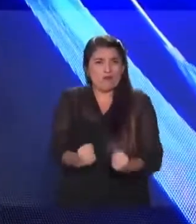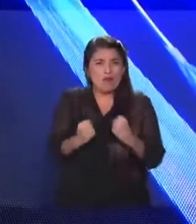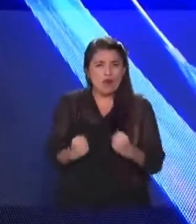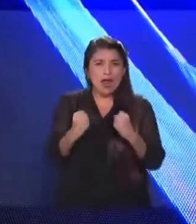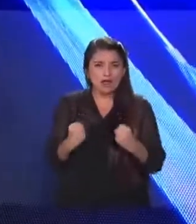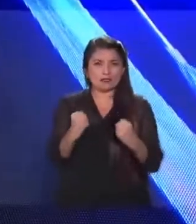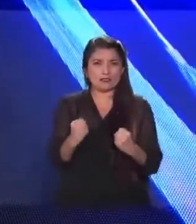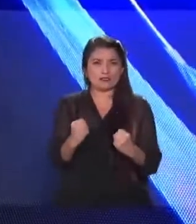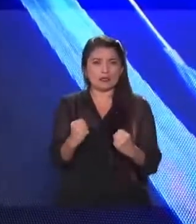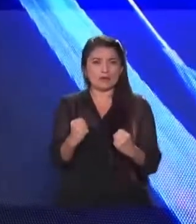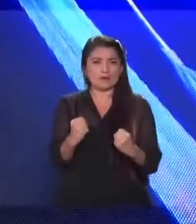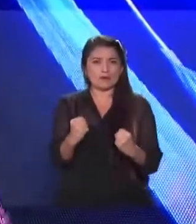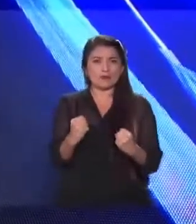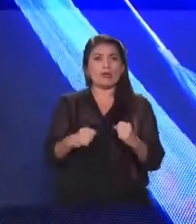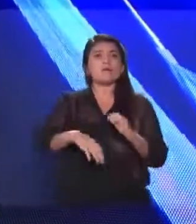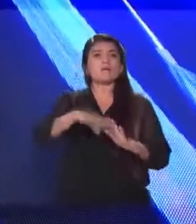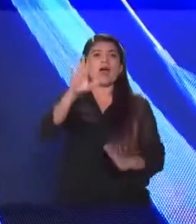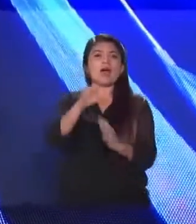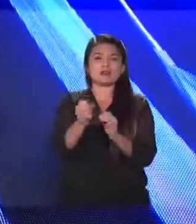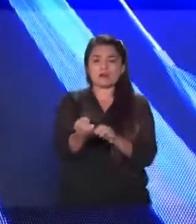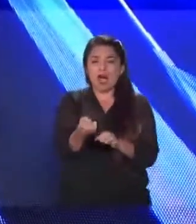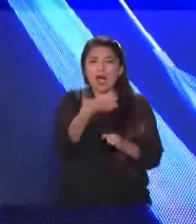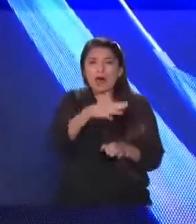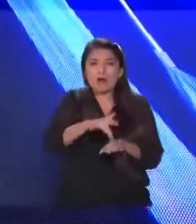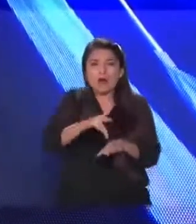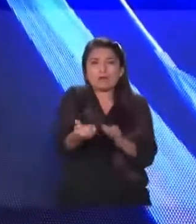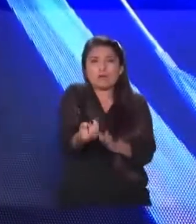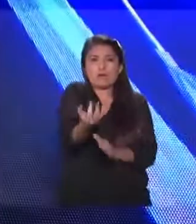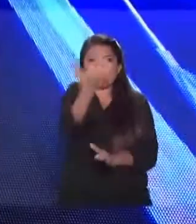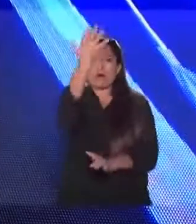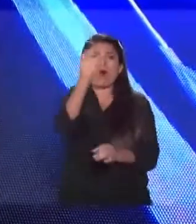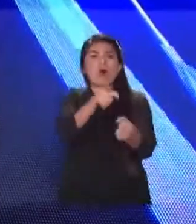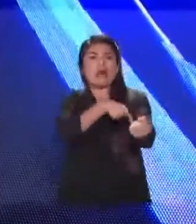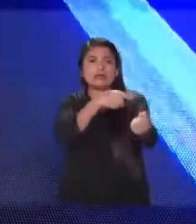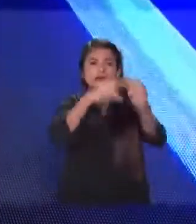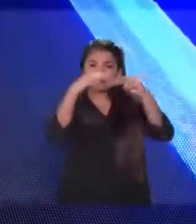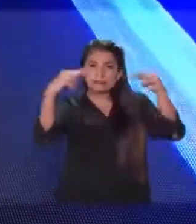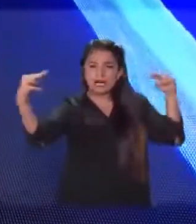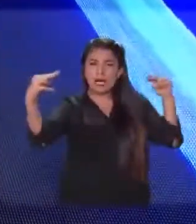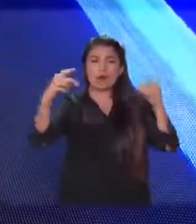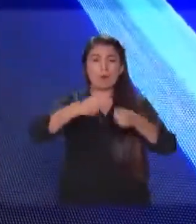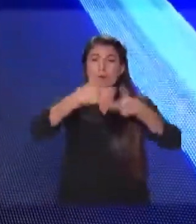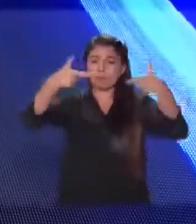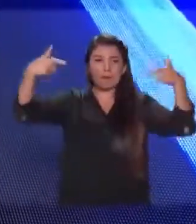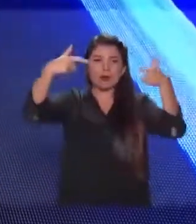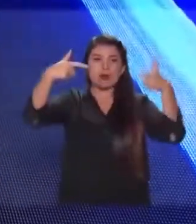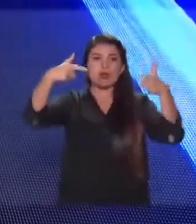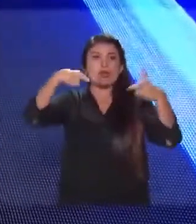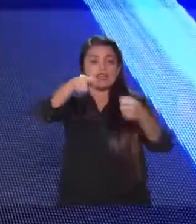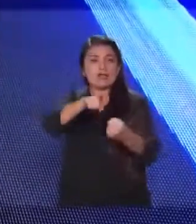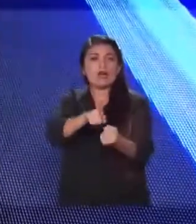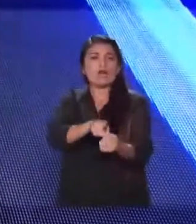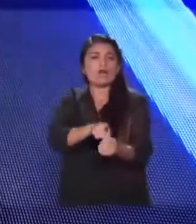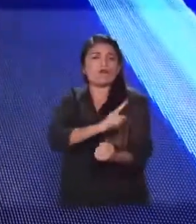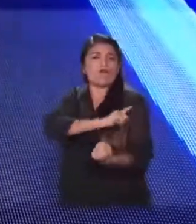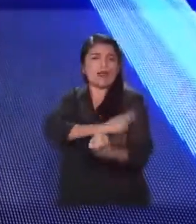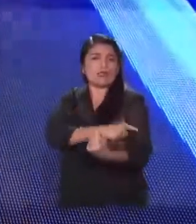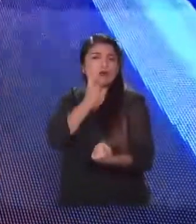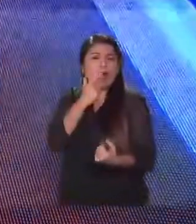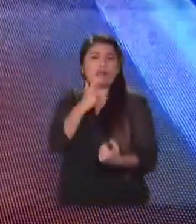vapor, que la electricidad y que la energía atómica. Esa fuerza motriz es la voluntad.